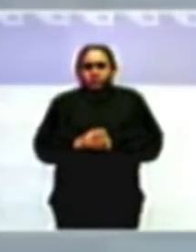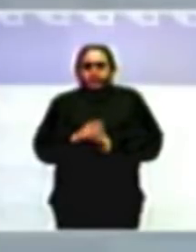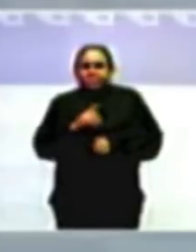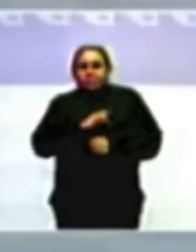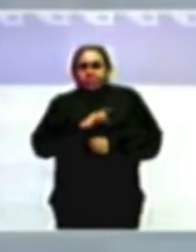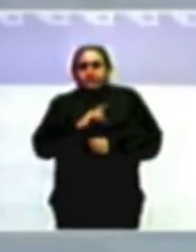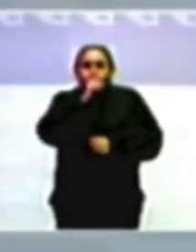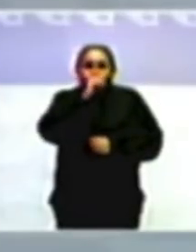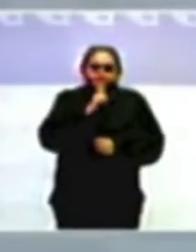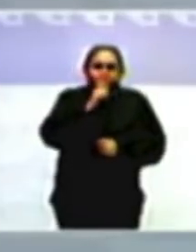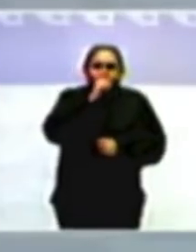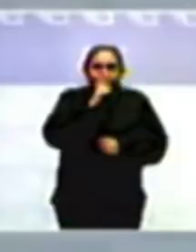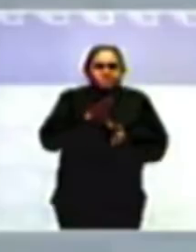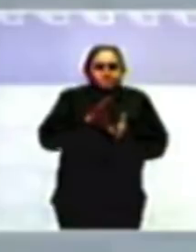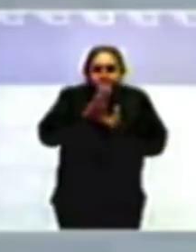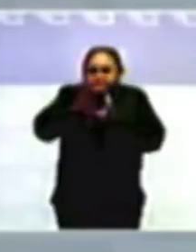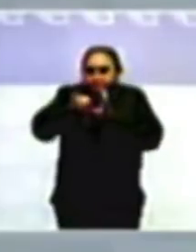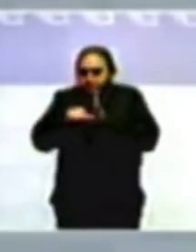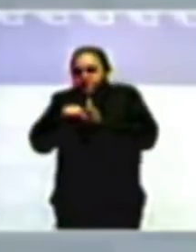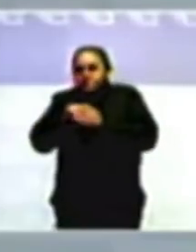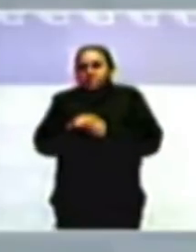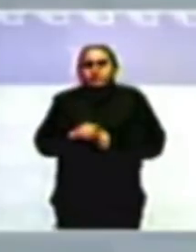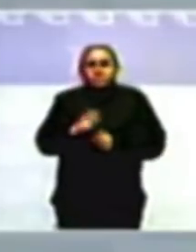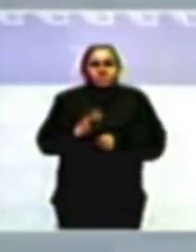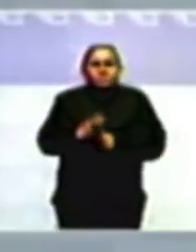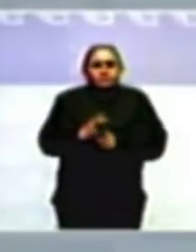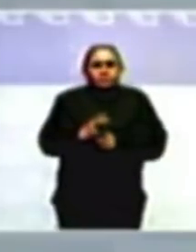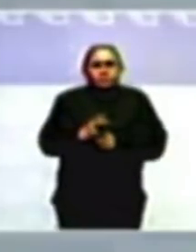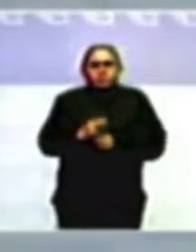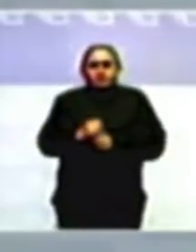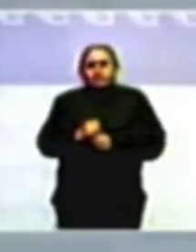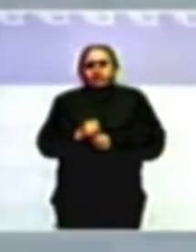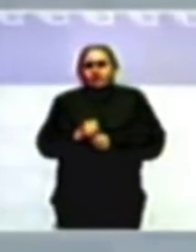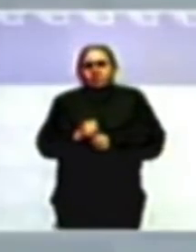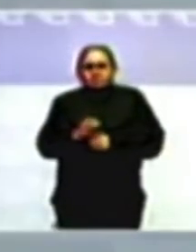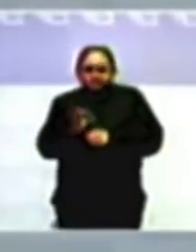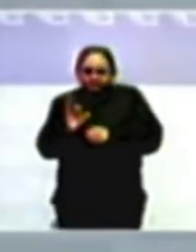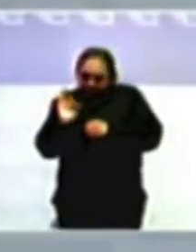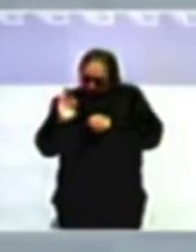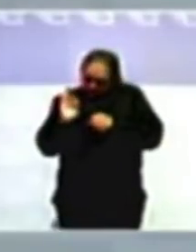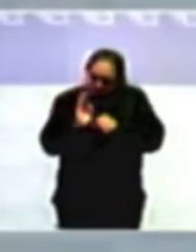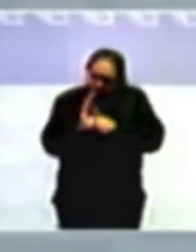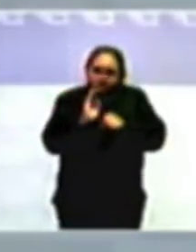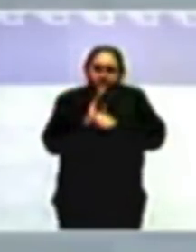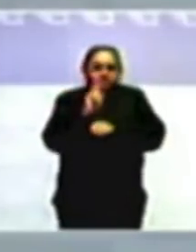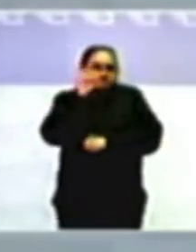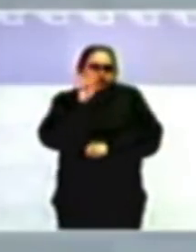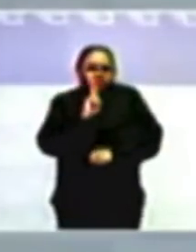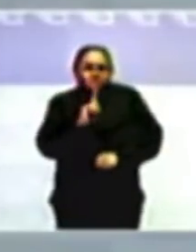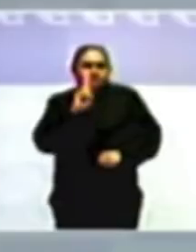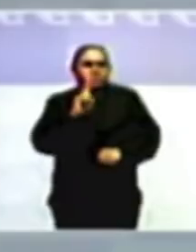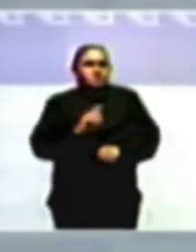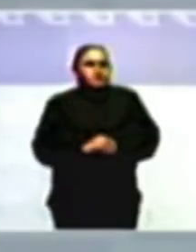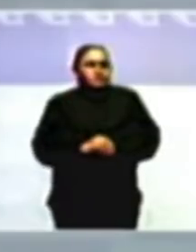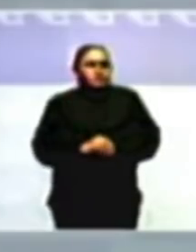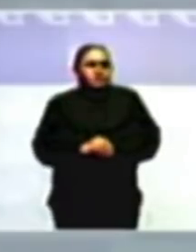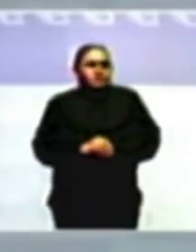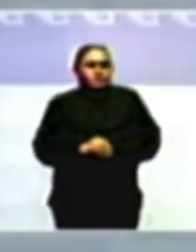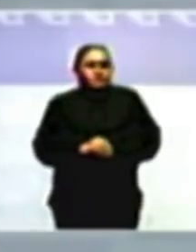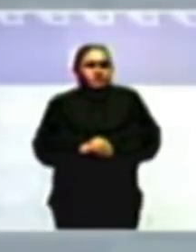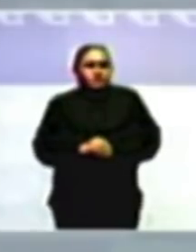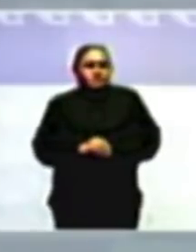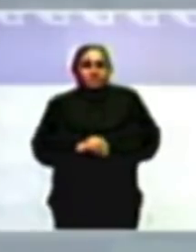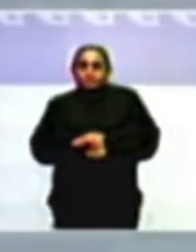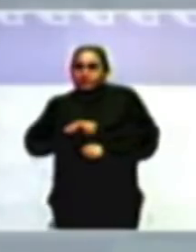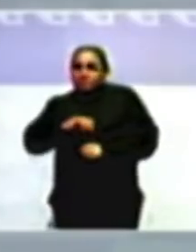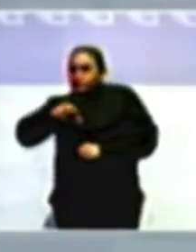robar, de su vida frívola y de ofendernos a las mujeres exhibiendo su misoginia. Soy otra de las víctimas